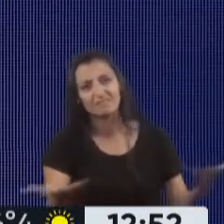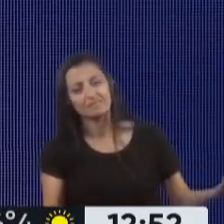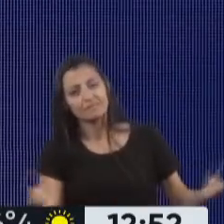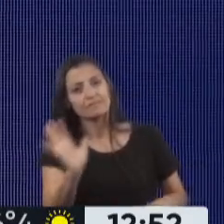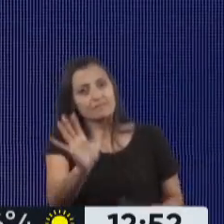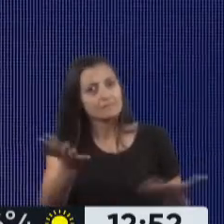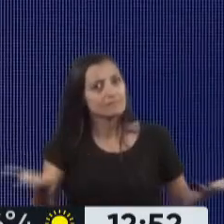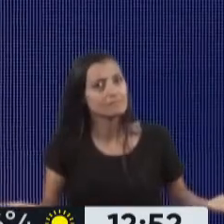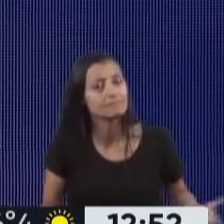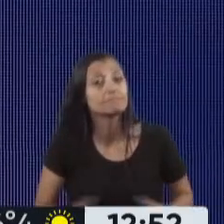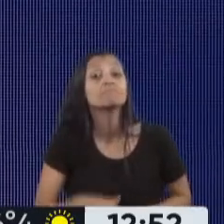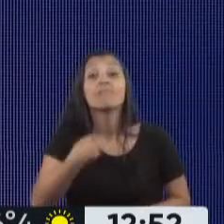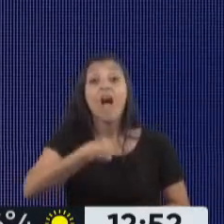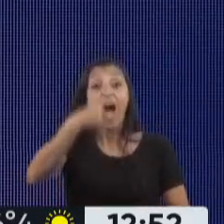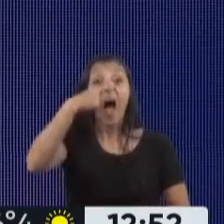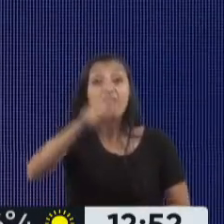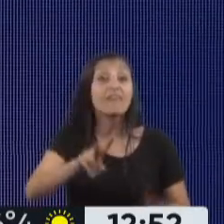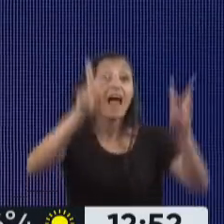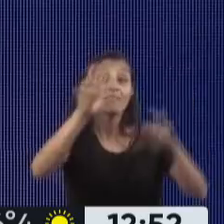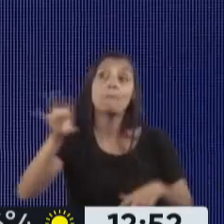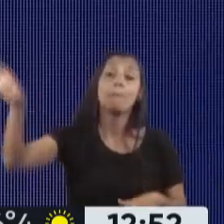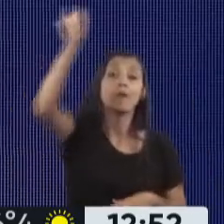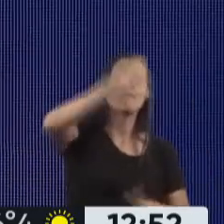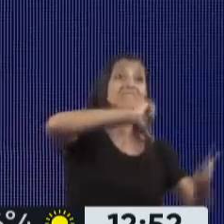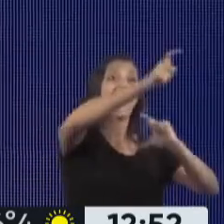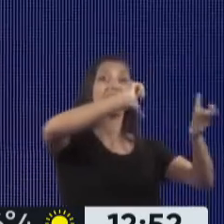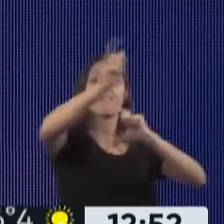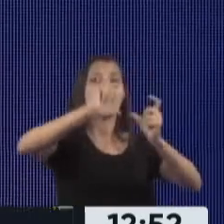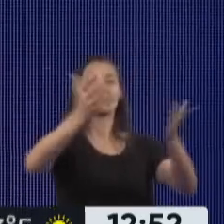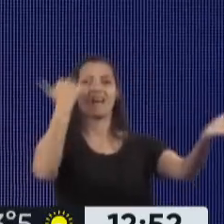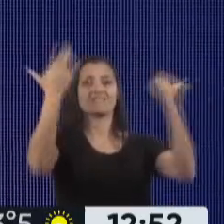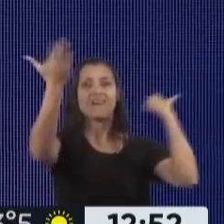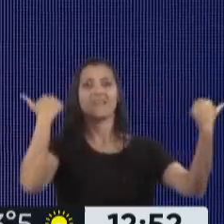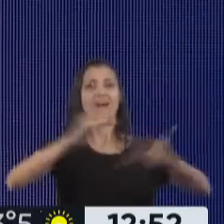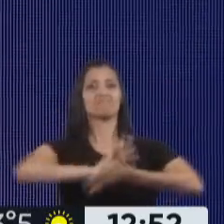Naturalmente, las transferencias discrecionales a las provincias afuera.